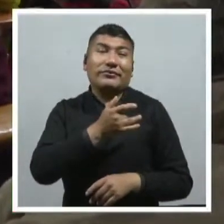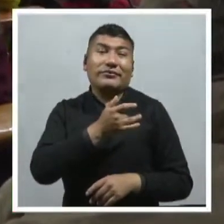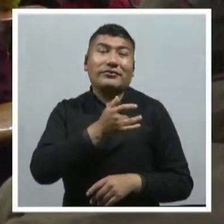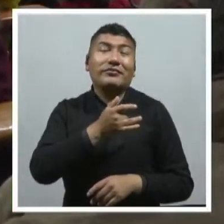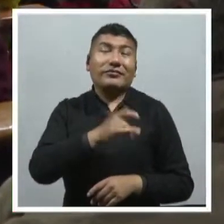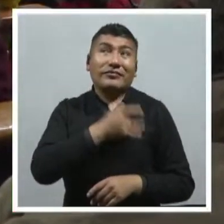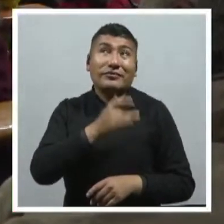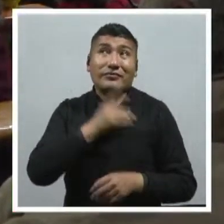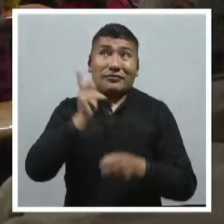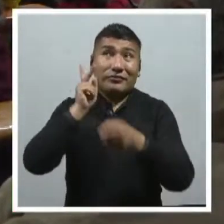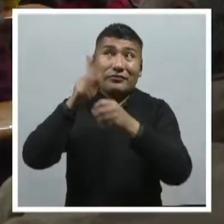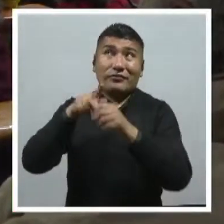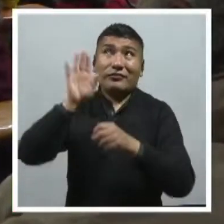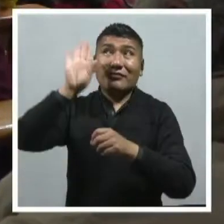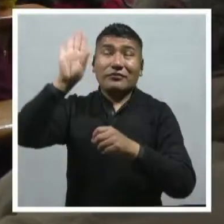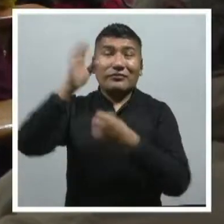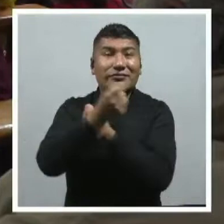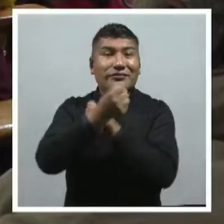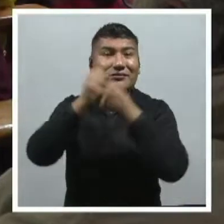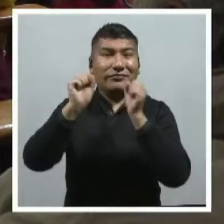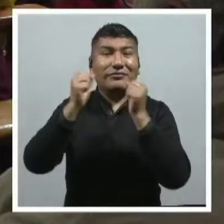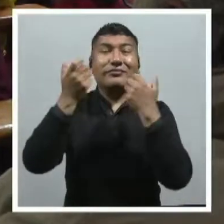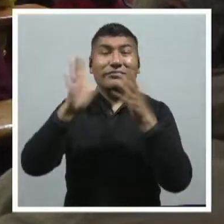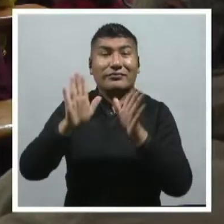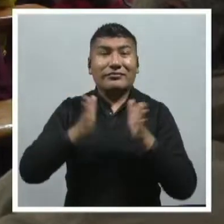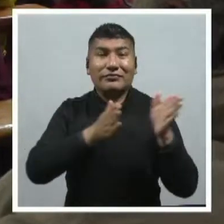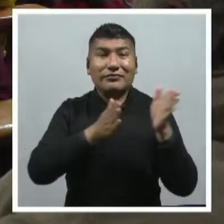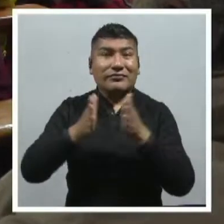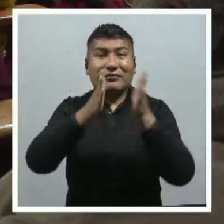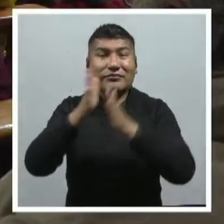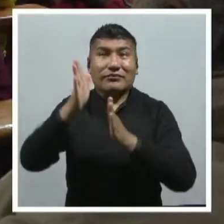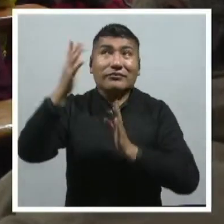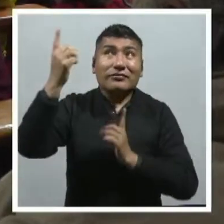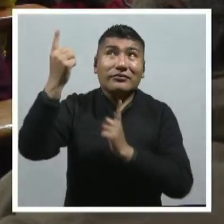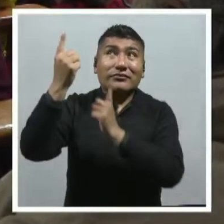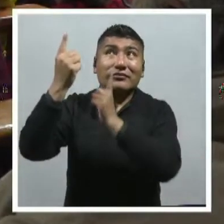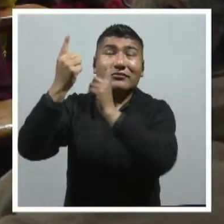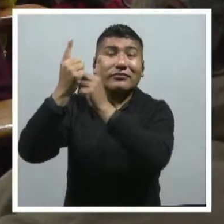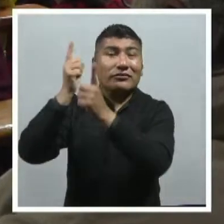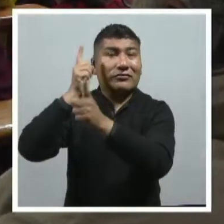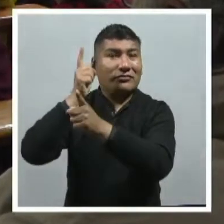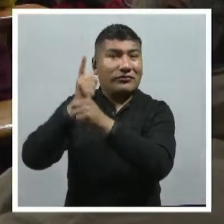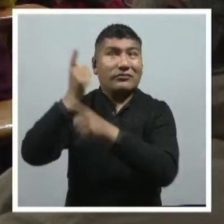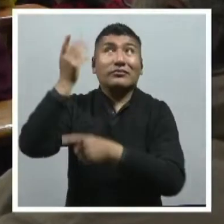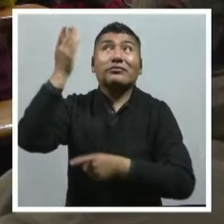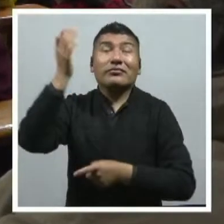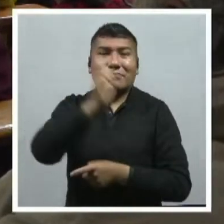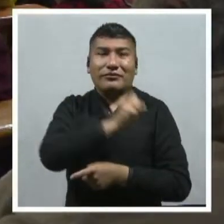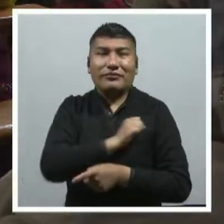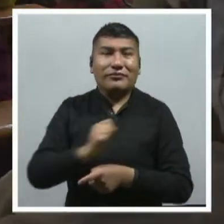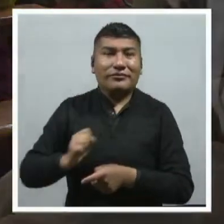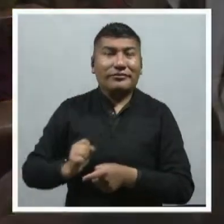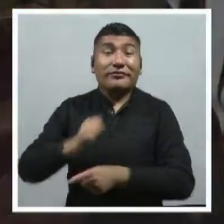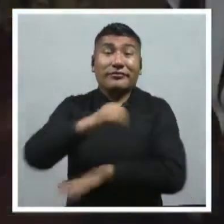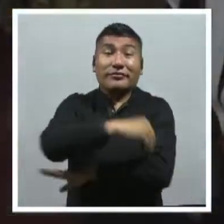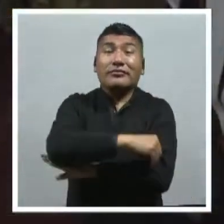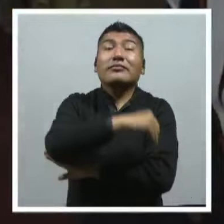la salvación. Ya estamos camino a ese encuentro definitivo con el Señor en el